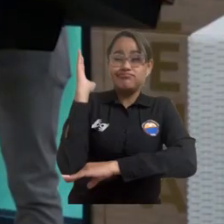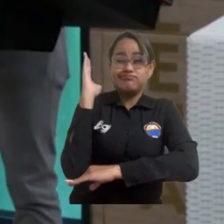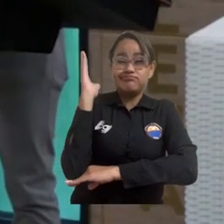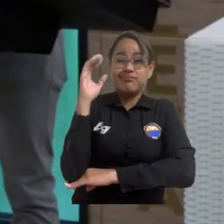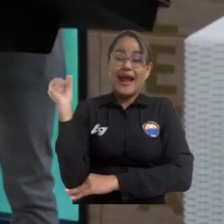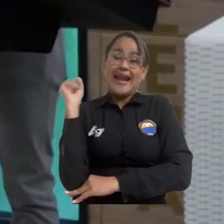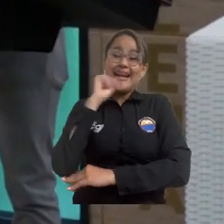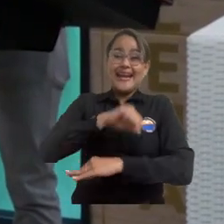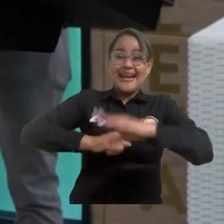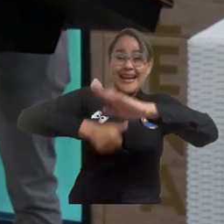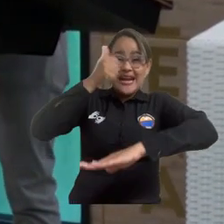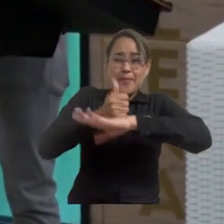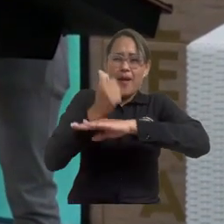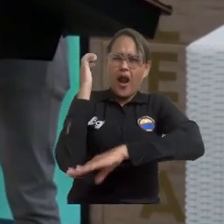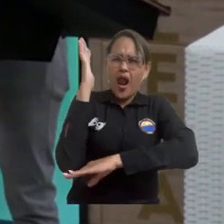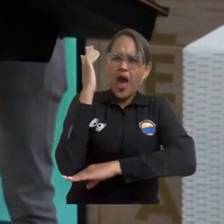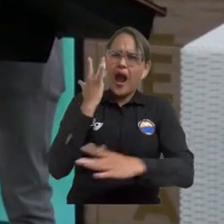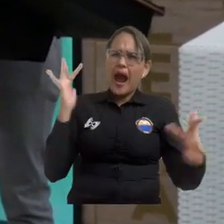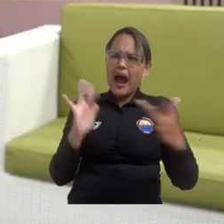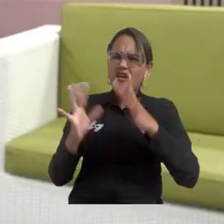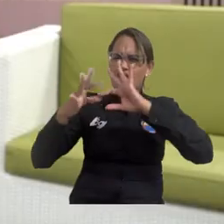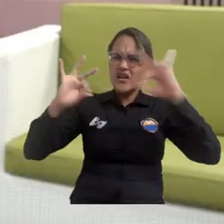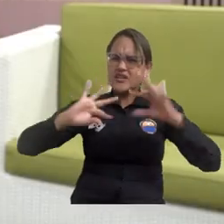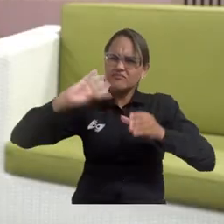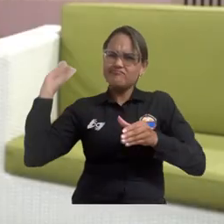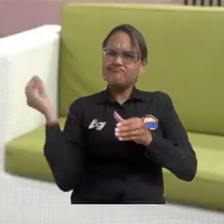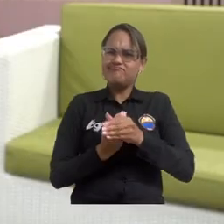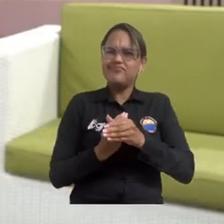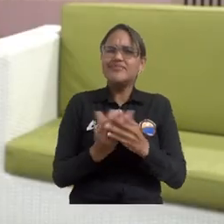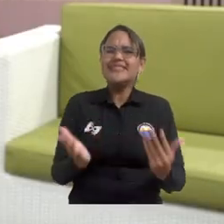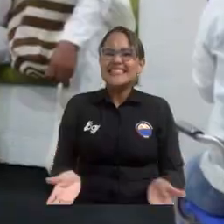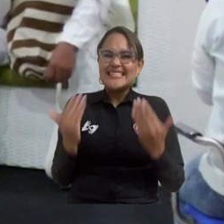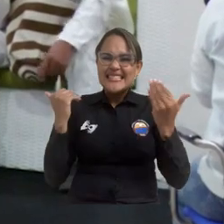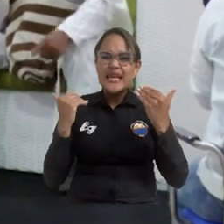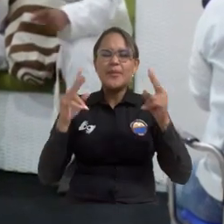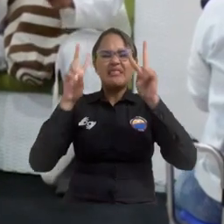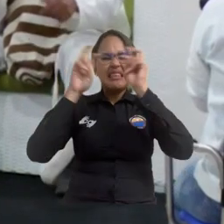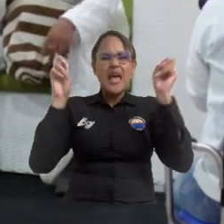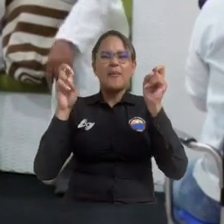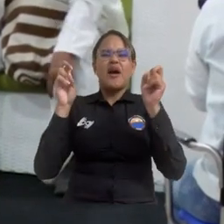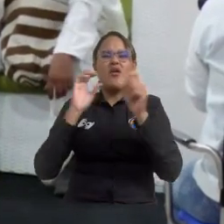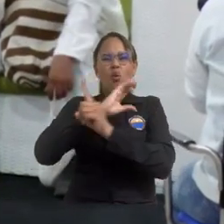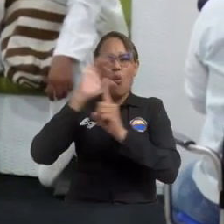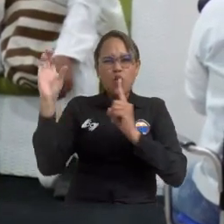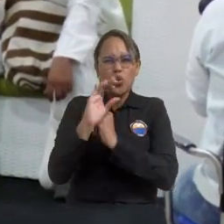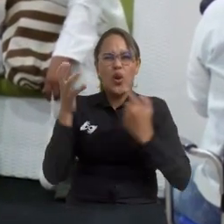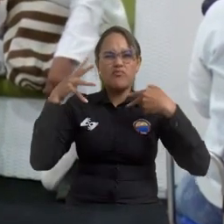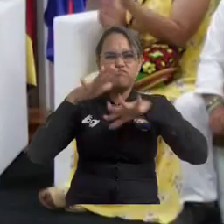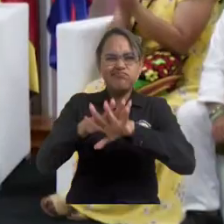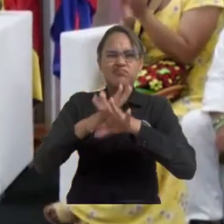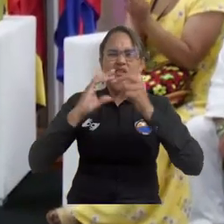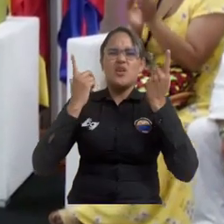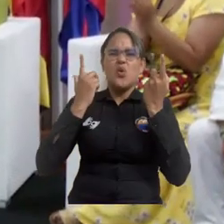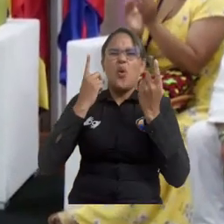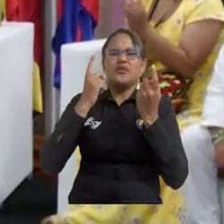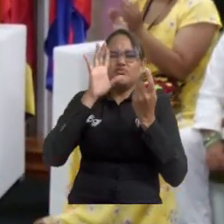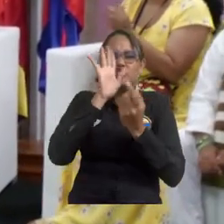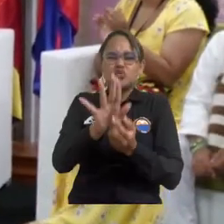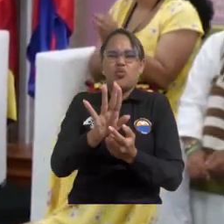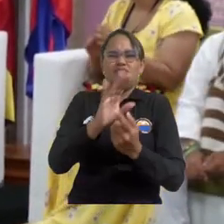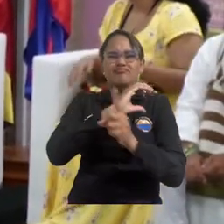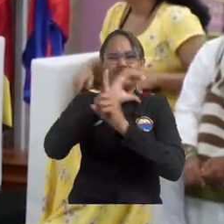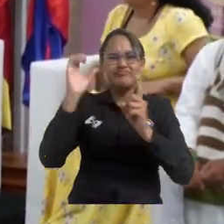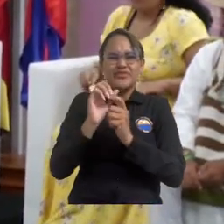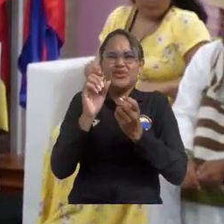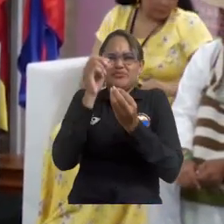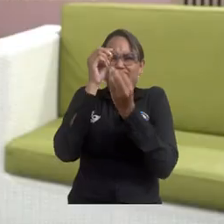muy inclusivas, que hablaron y pusieron el acento sobre la interculturalidad y la pluralidad de